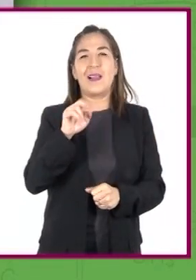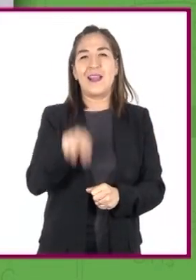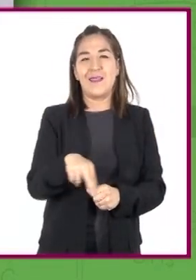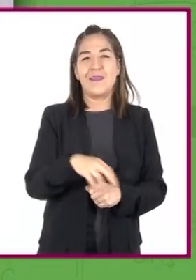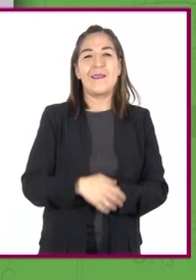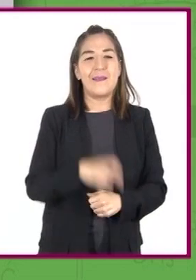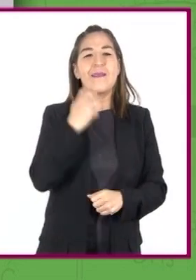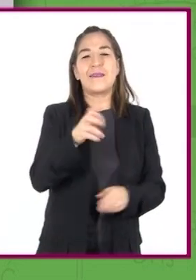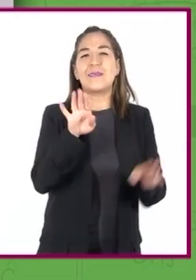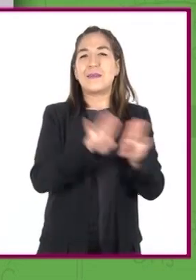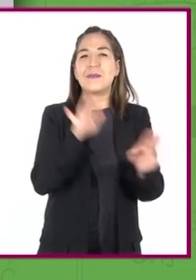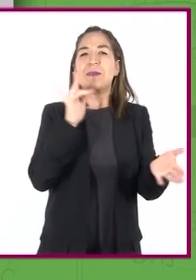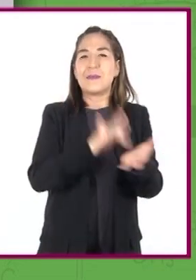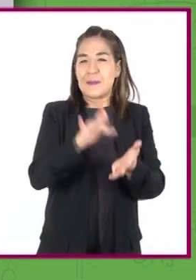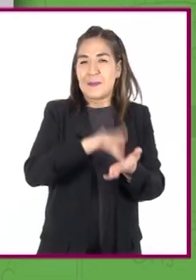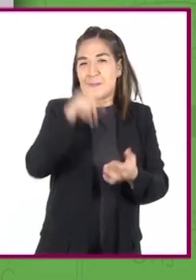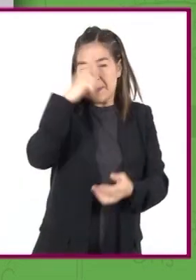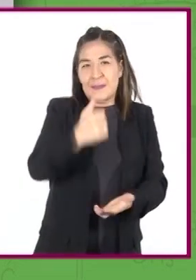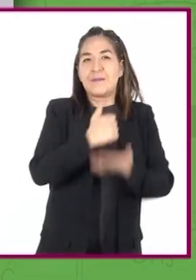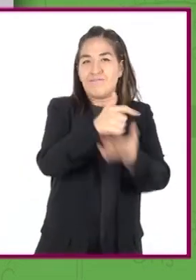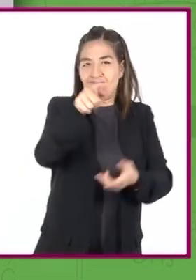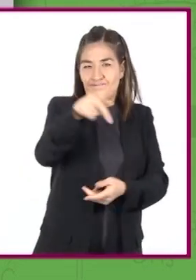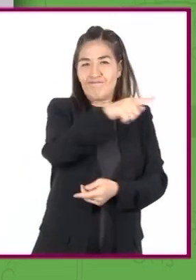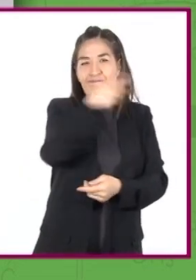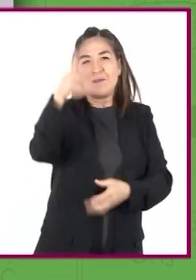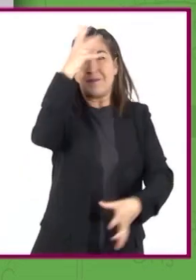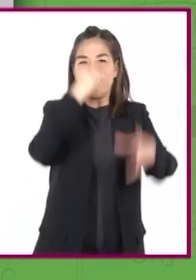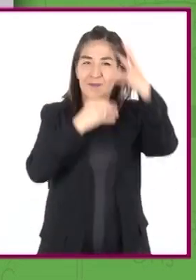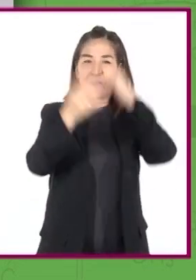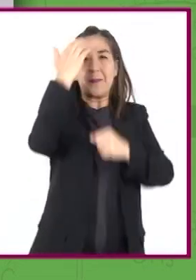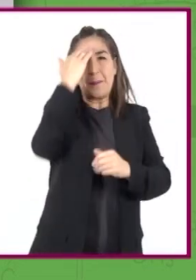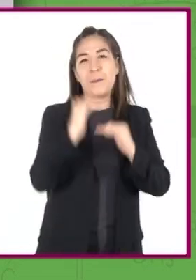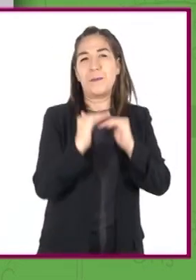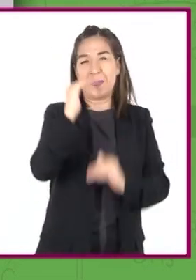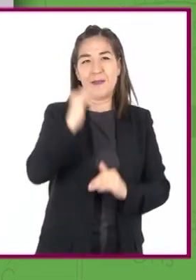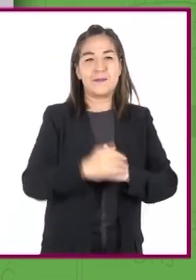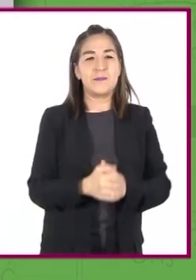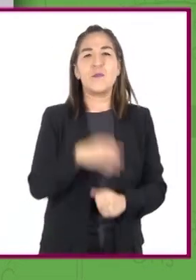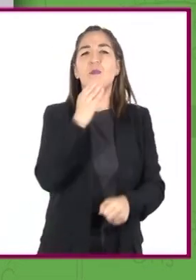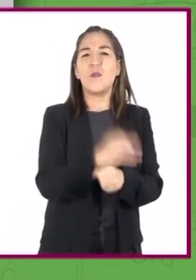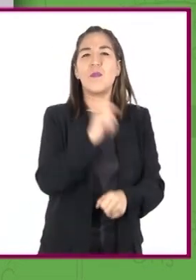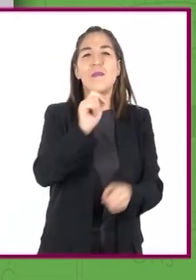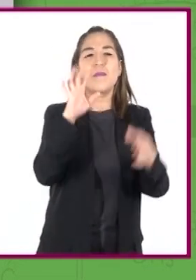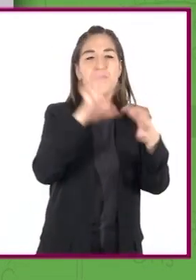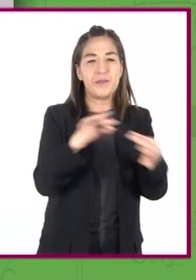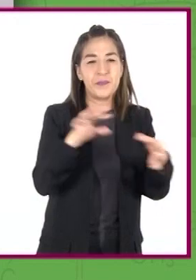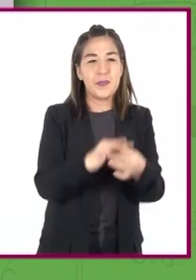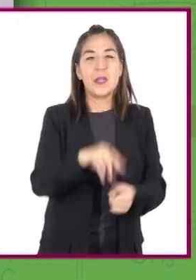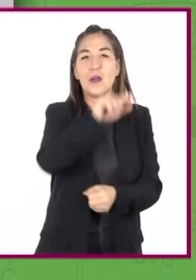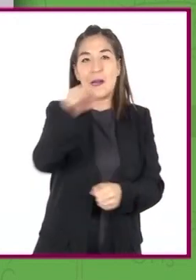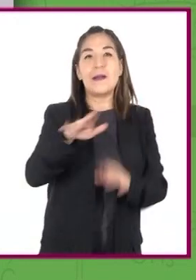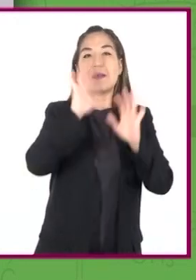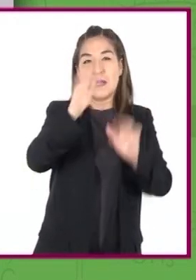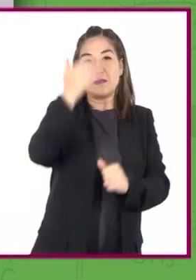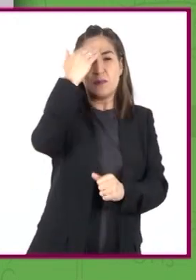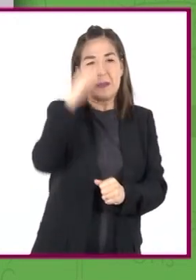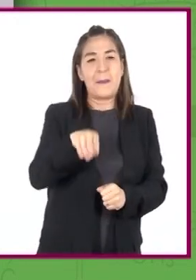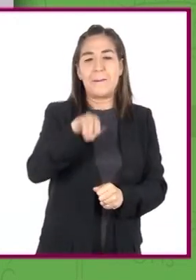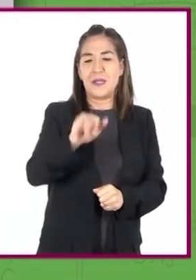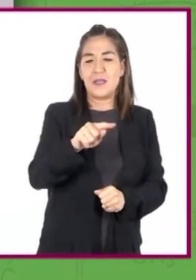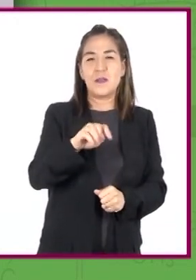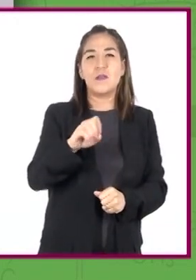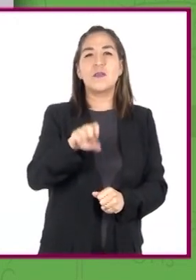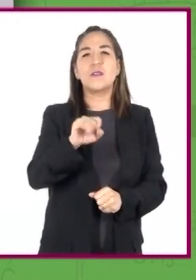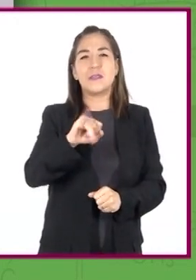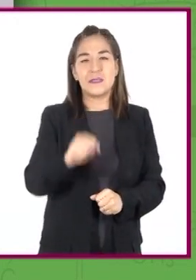un placer apoyar en la construcción de su conocimiento. Entrando en materia, podemos decir que si ya conocemos la mitosis,